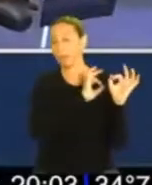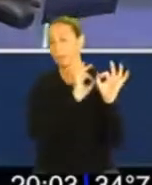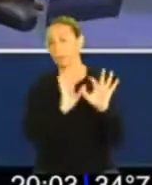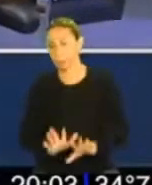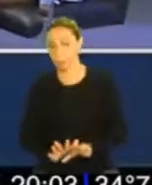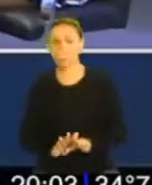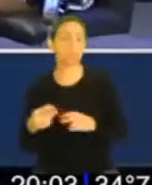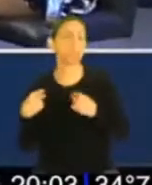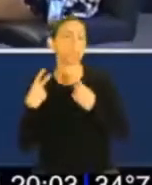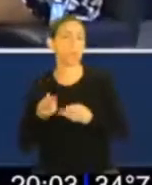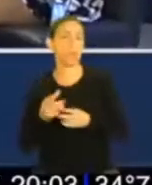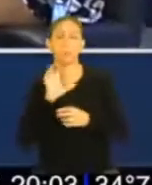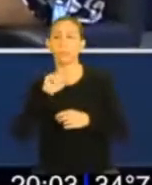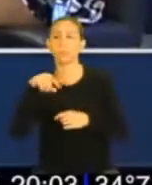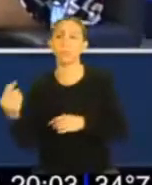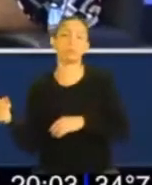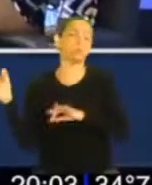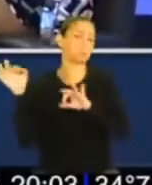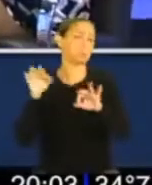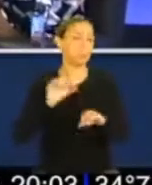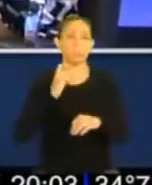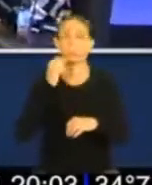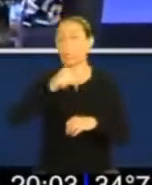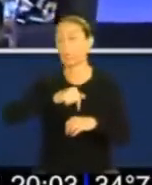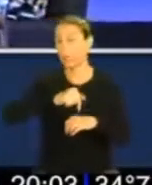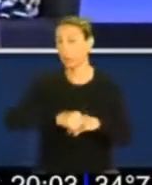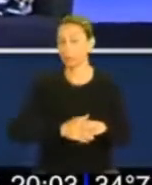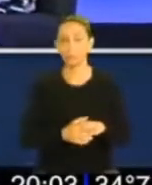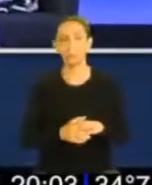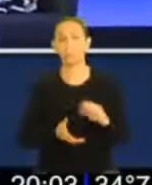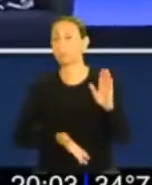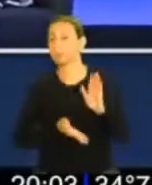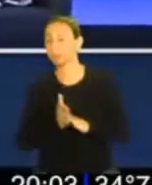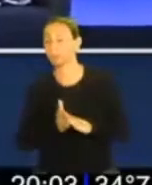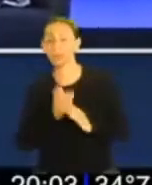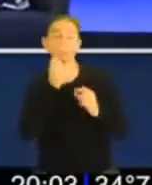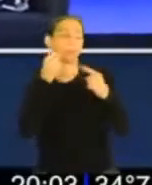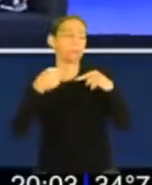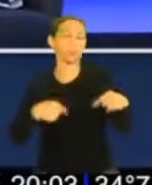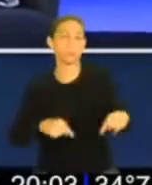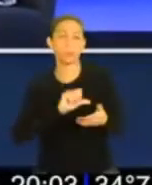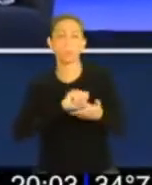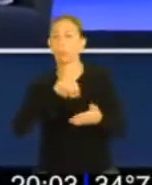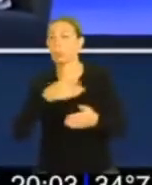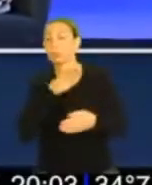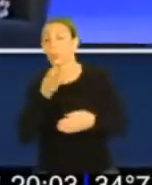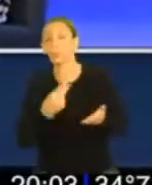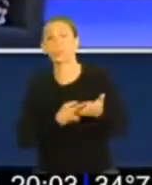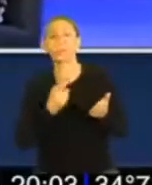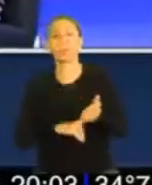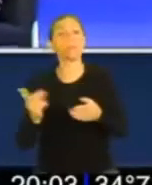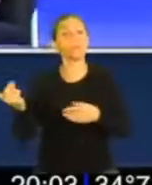viaja, tanto que vienen a nuestra provincia o gente de nuestra provincia que se ha ido por distintas cuestiones a otros lugares y